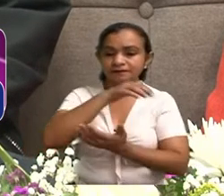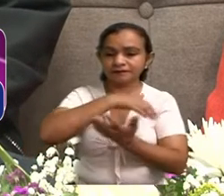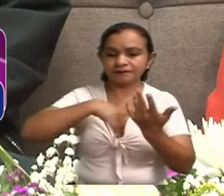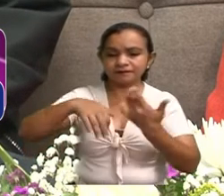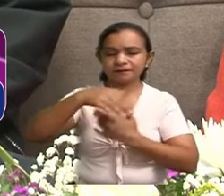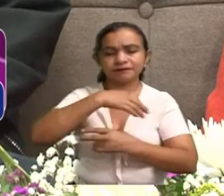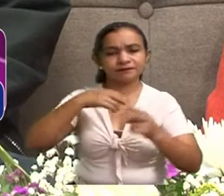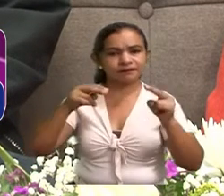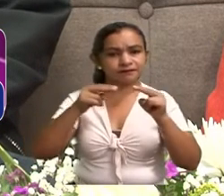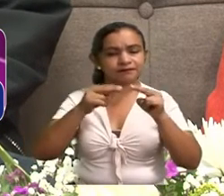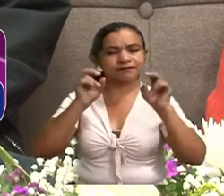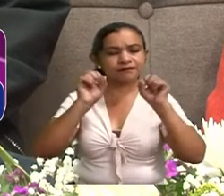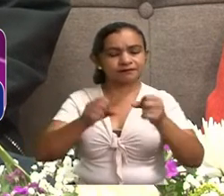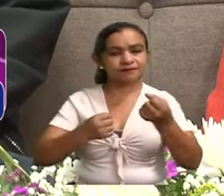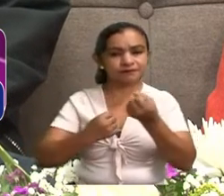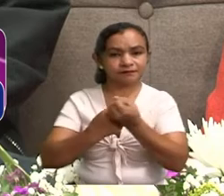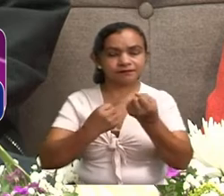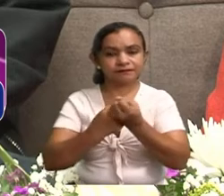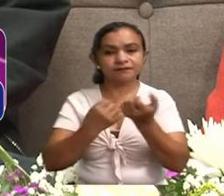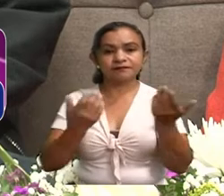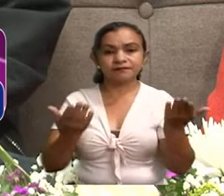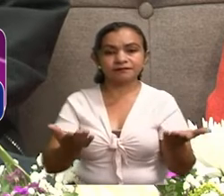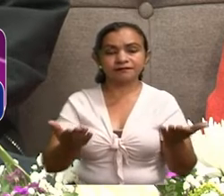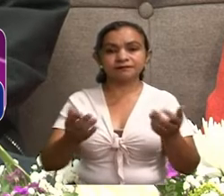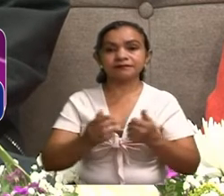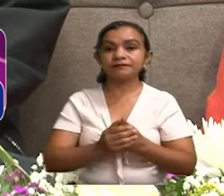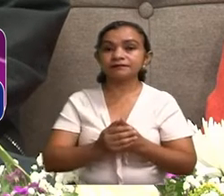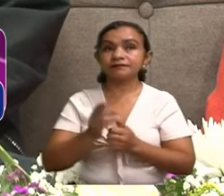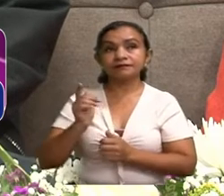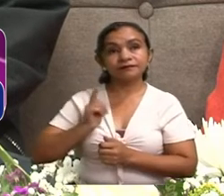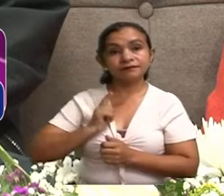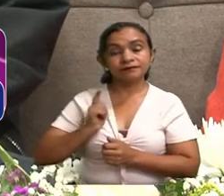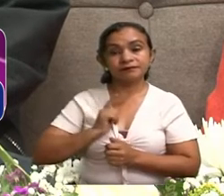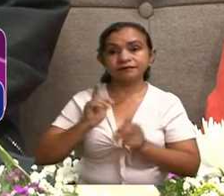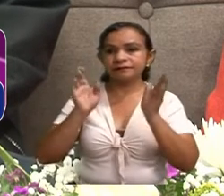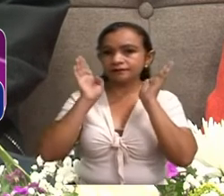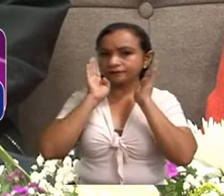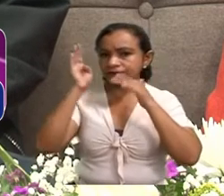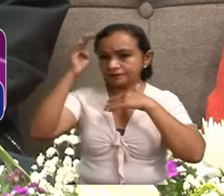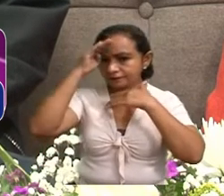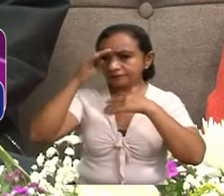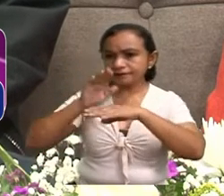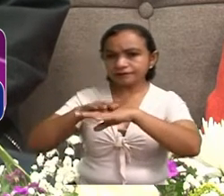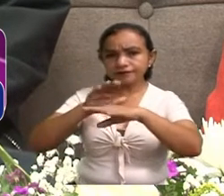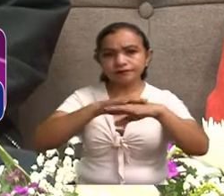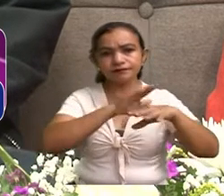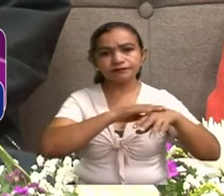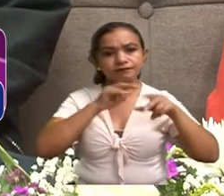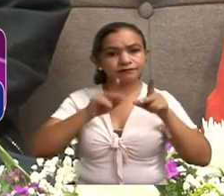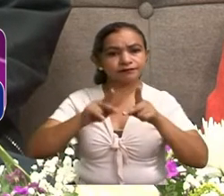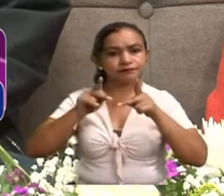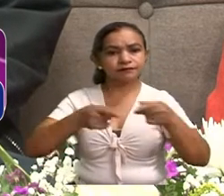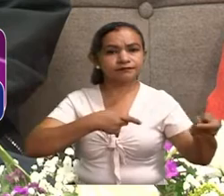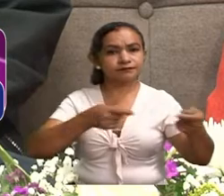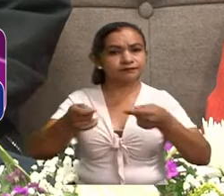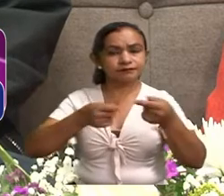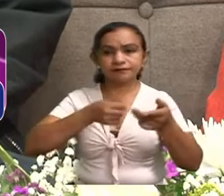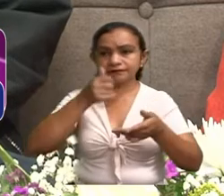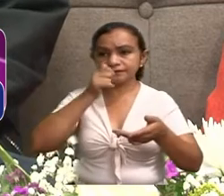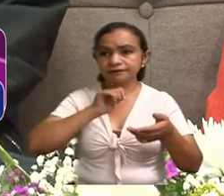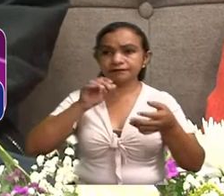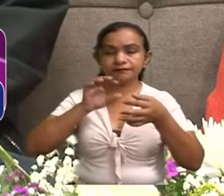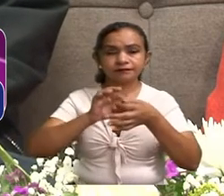cercana pues para poder colaborar. Pero además vamos a tener a la empresa privada, es decir, a los proveedores, porque también aquí hay una